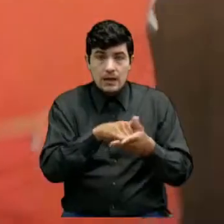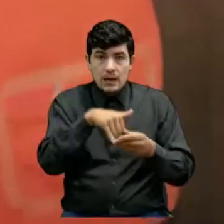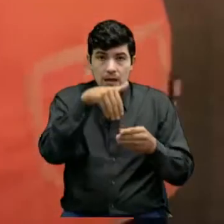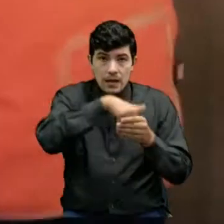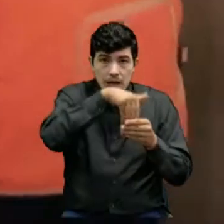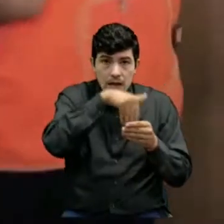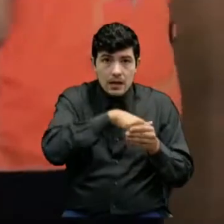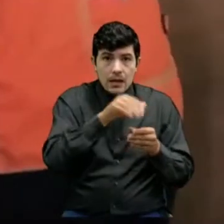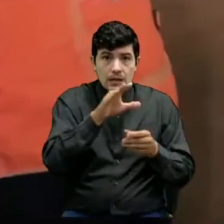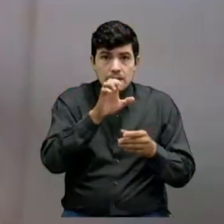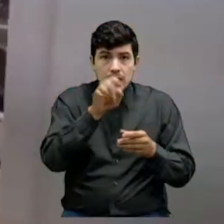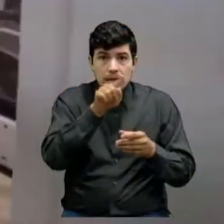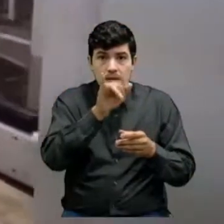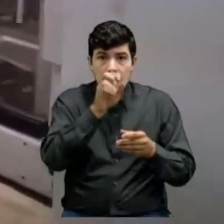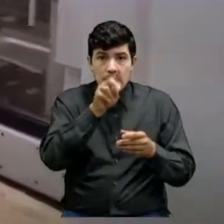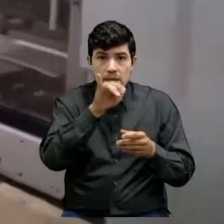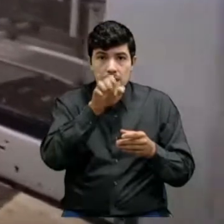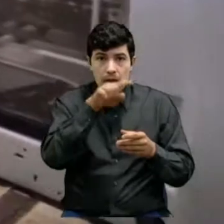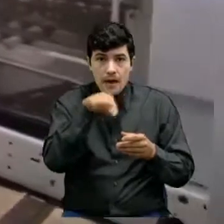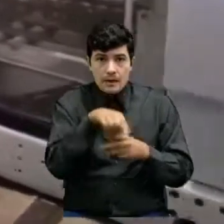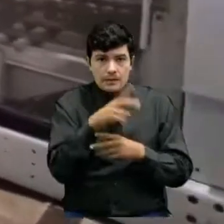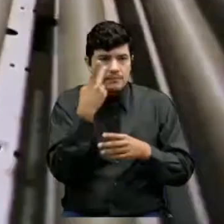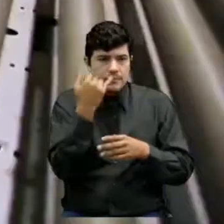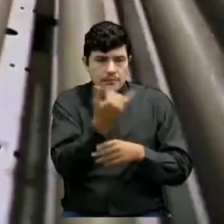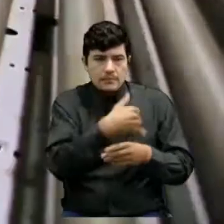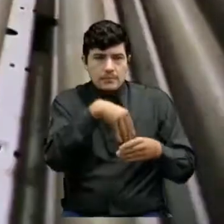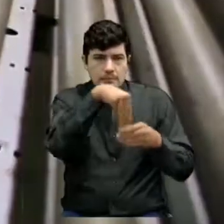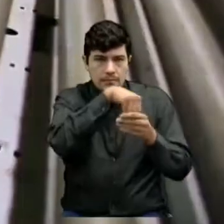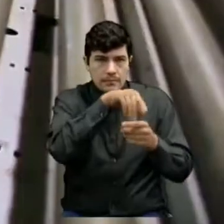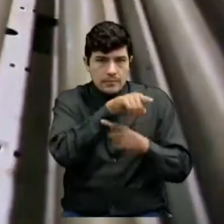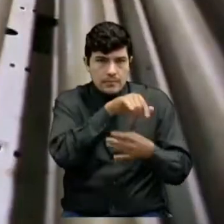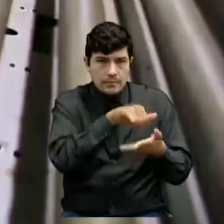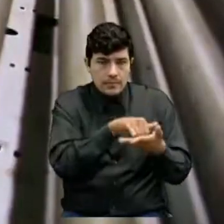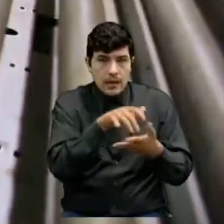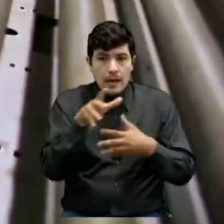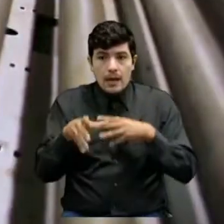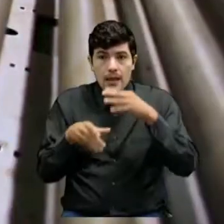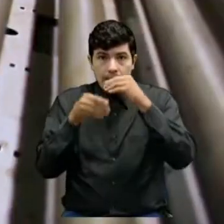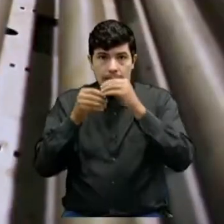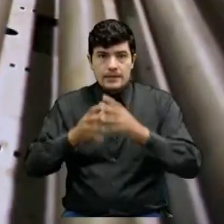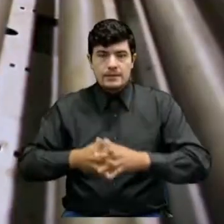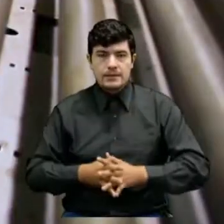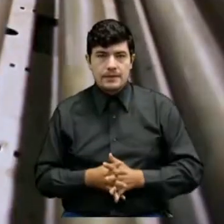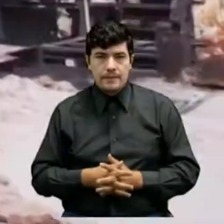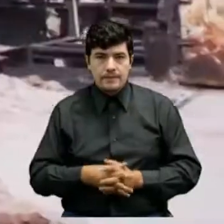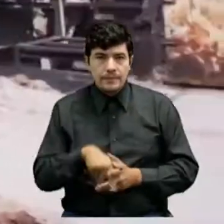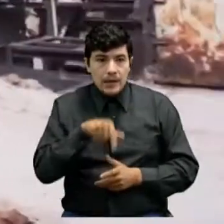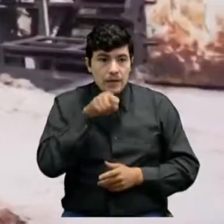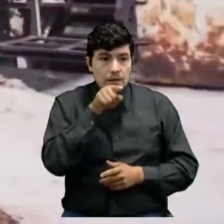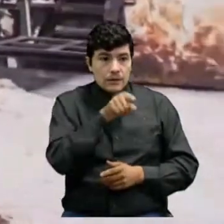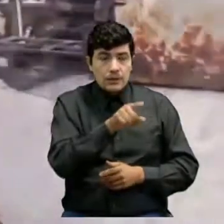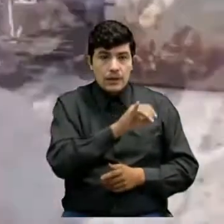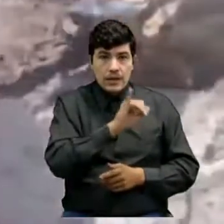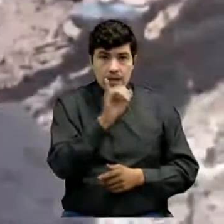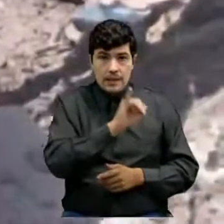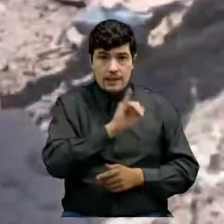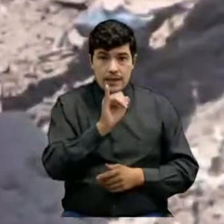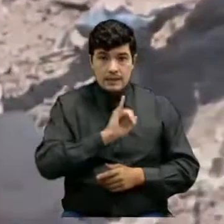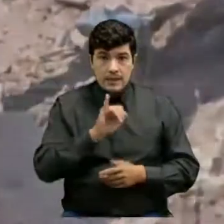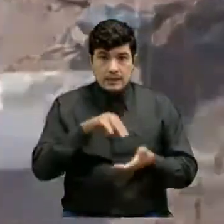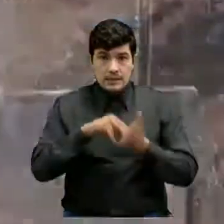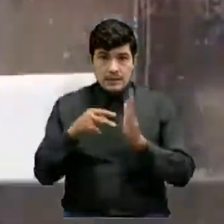los intereses a las cesantías. La incapacidad no suspende